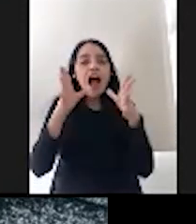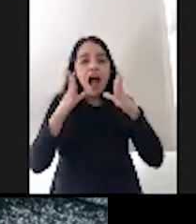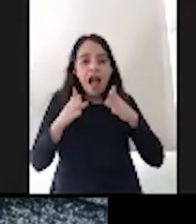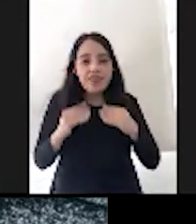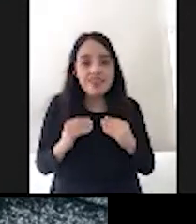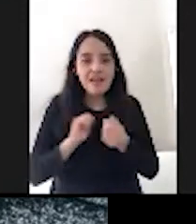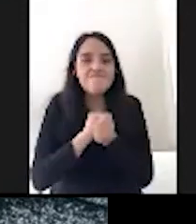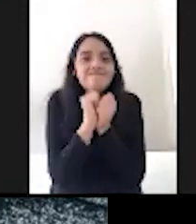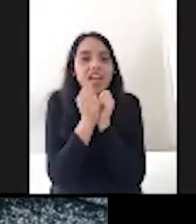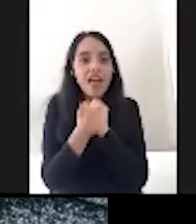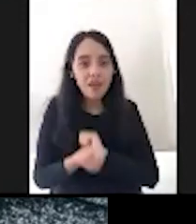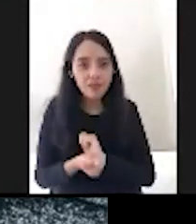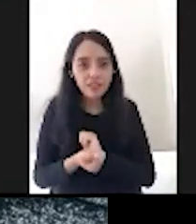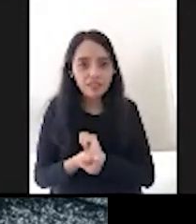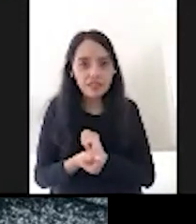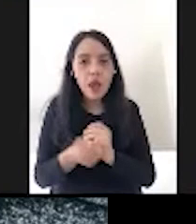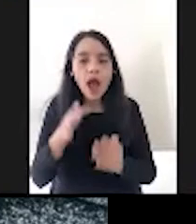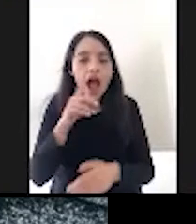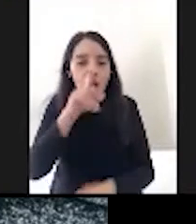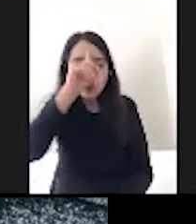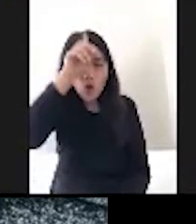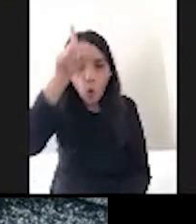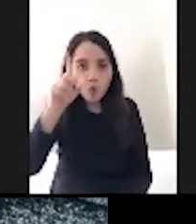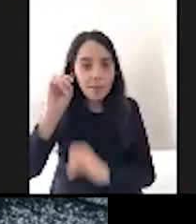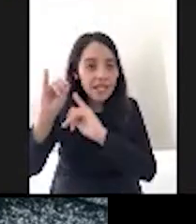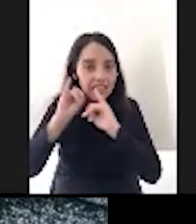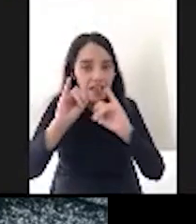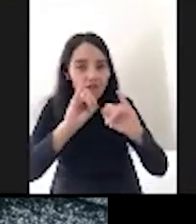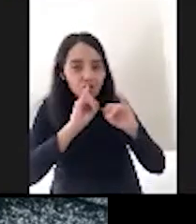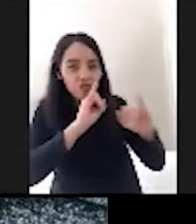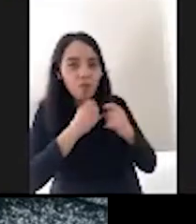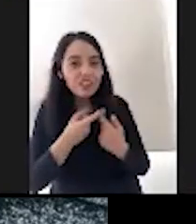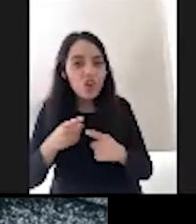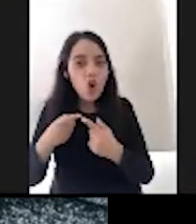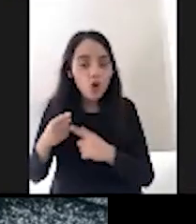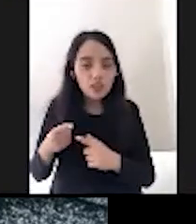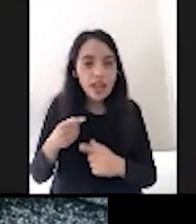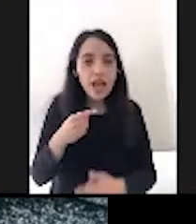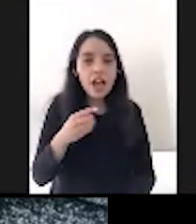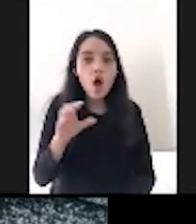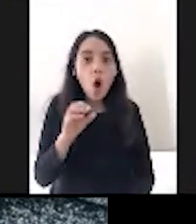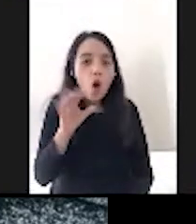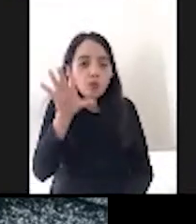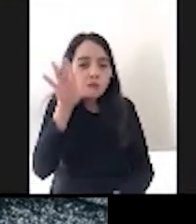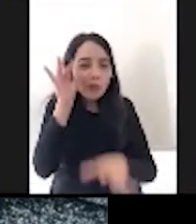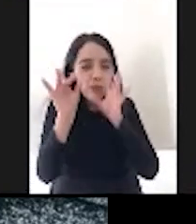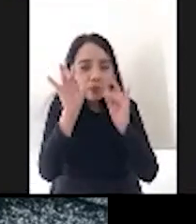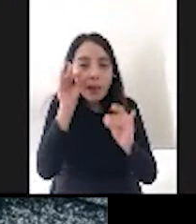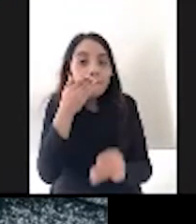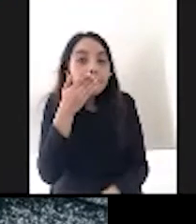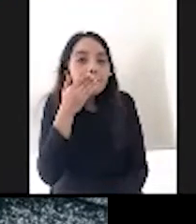acostumbrándose a usar la información visual que proviene de otras regiones de la retina, o interpretando de mejor forma